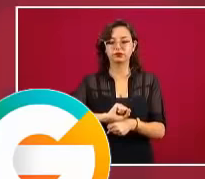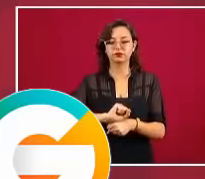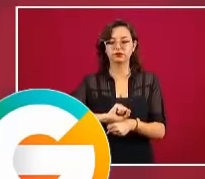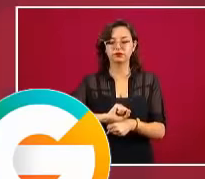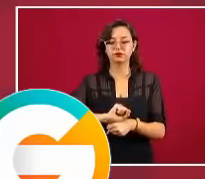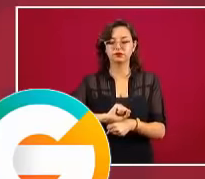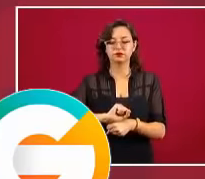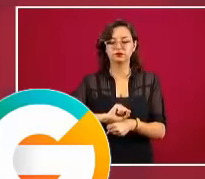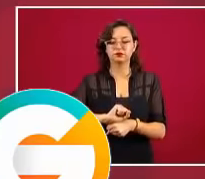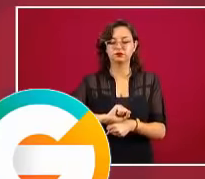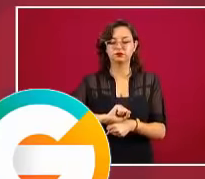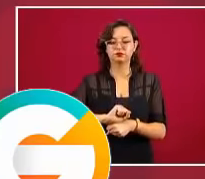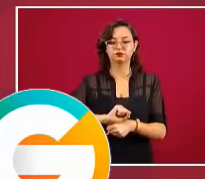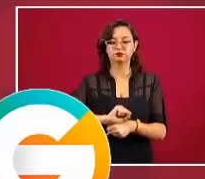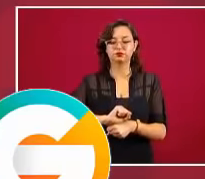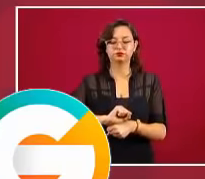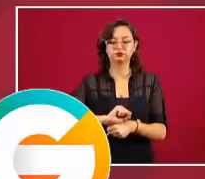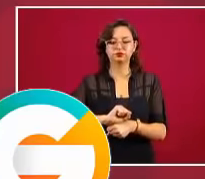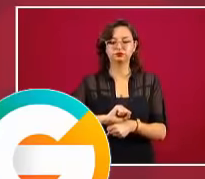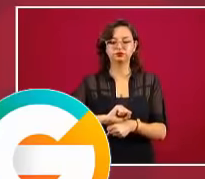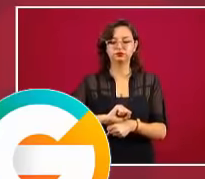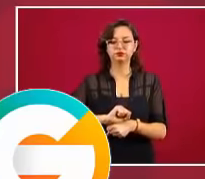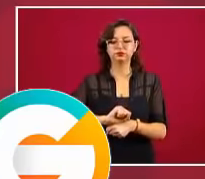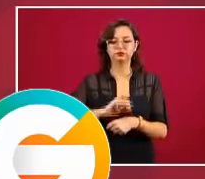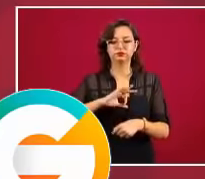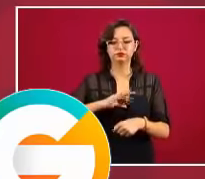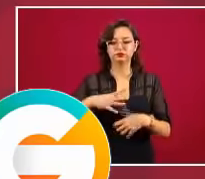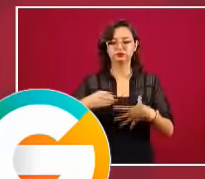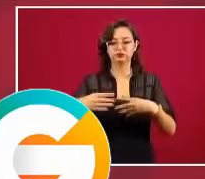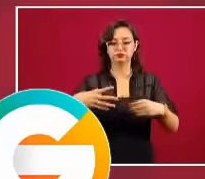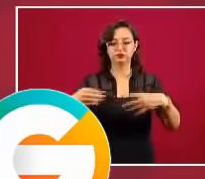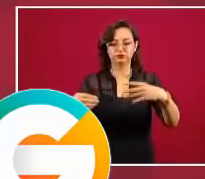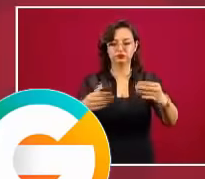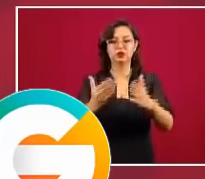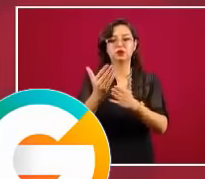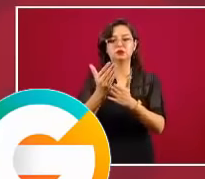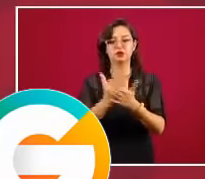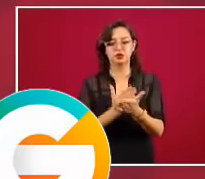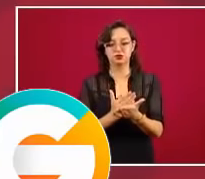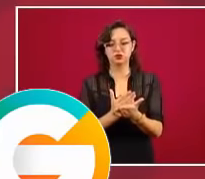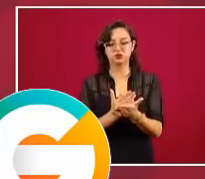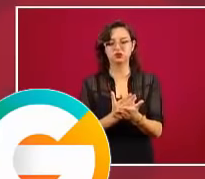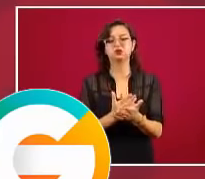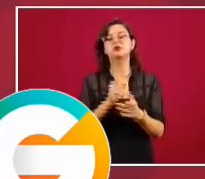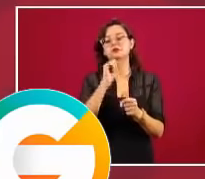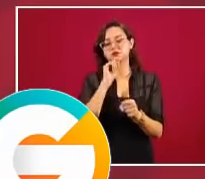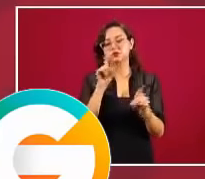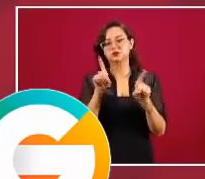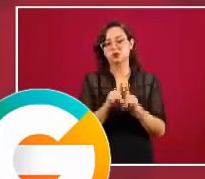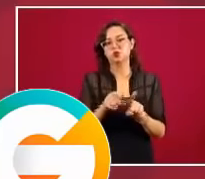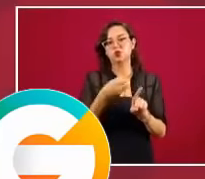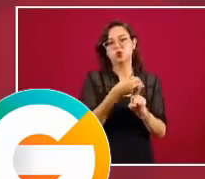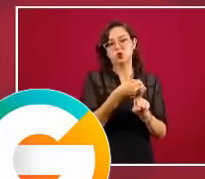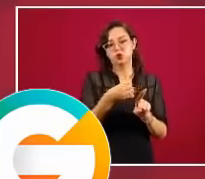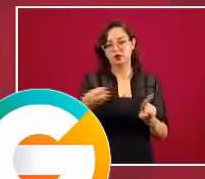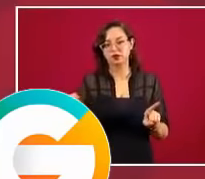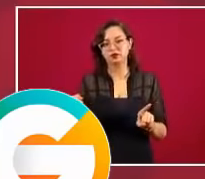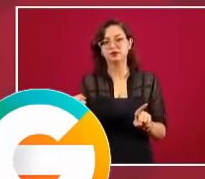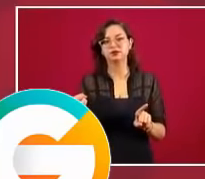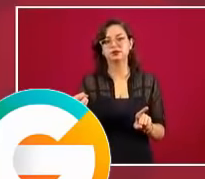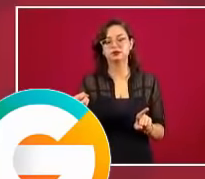de la epidemia, ya también de manera ordenada, de